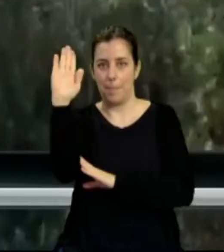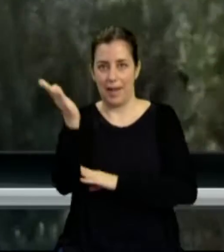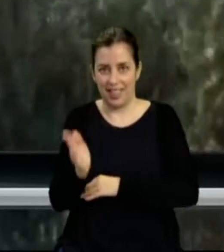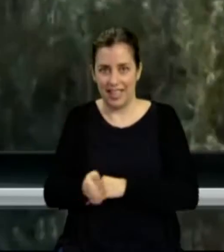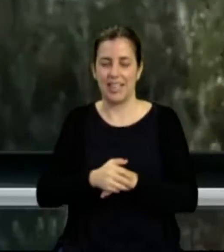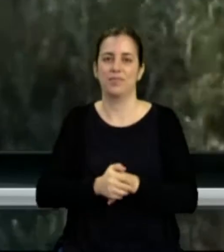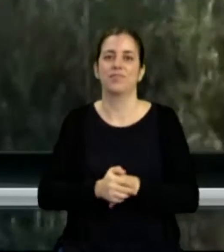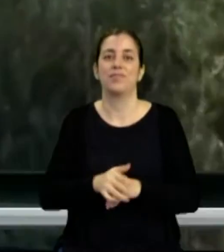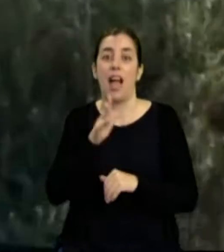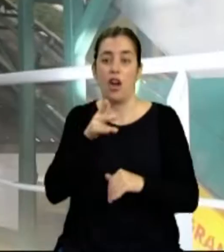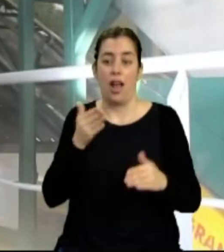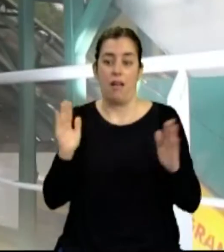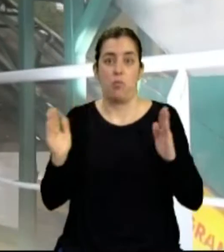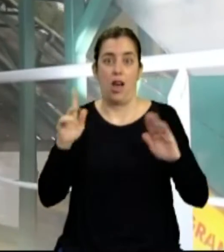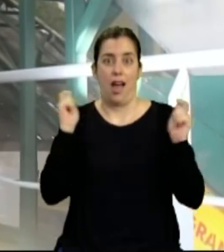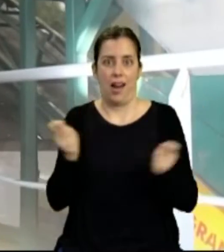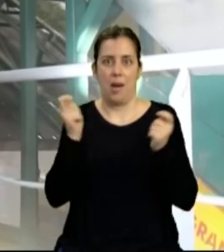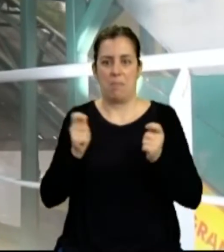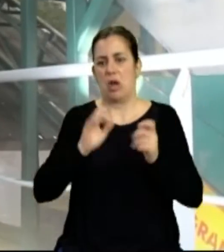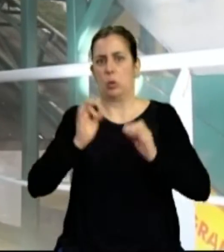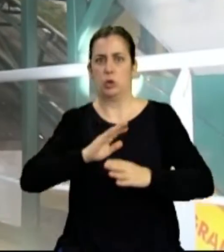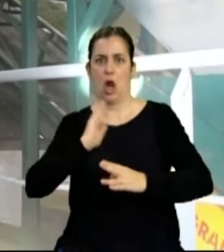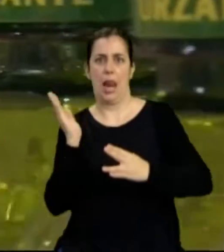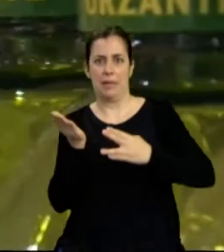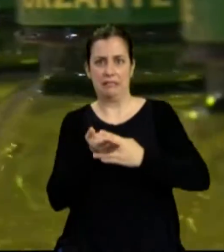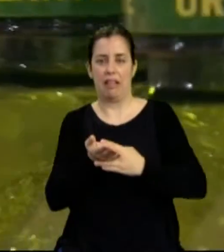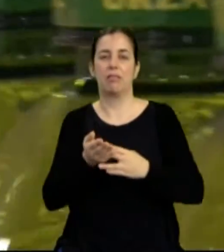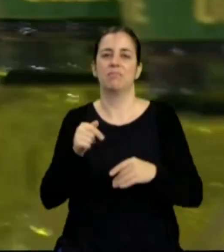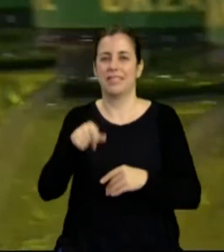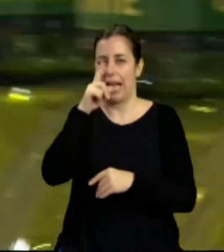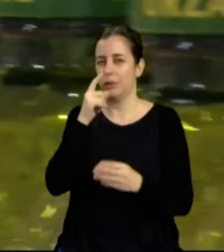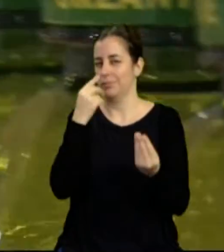campaña y este año se prevé una buena cosecha. Luego lo vemos.